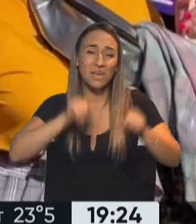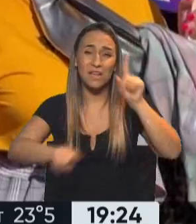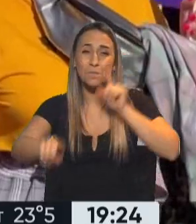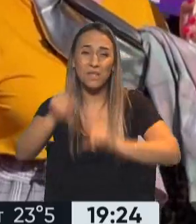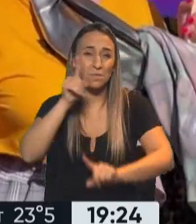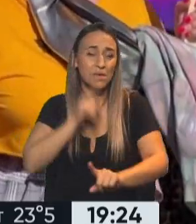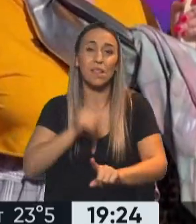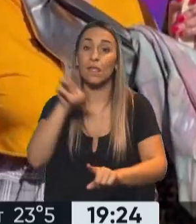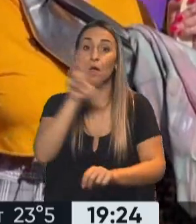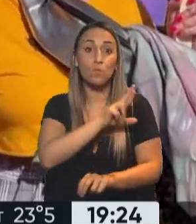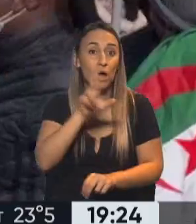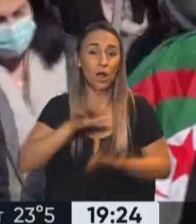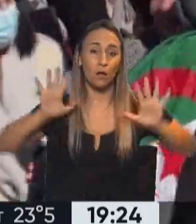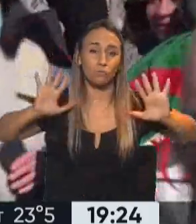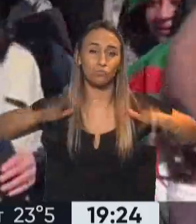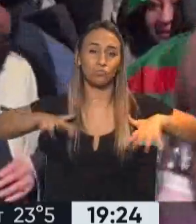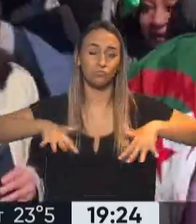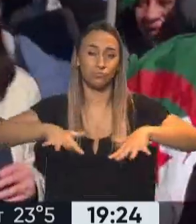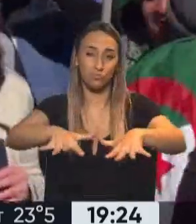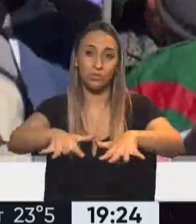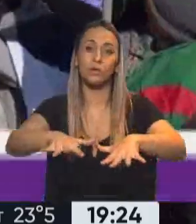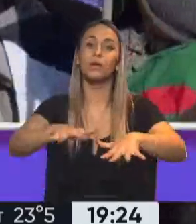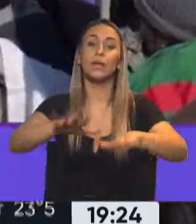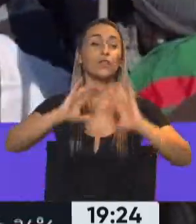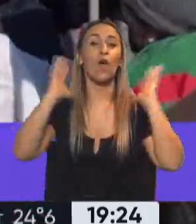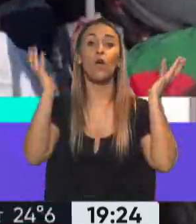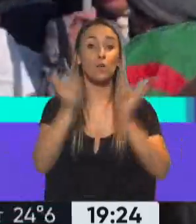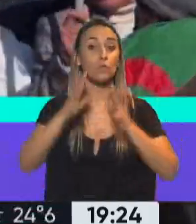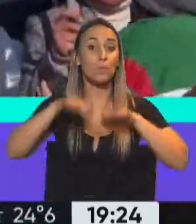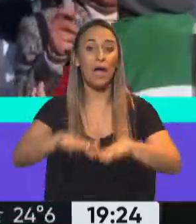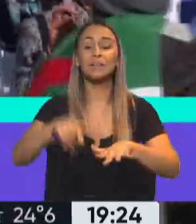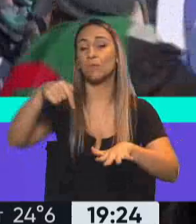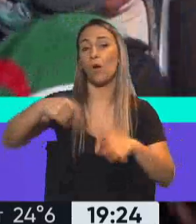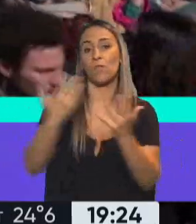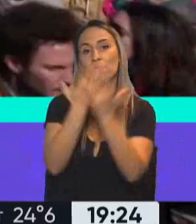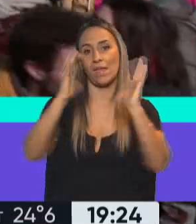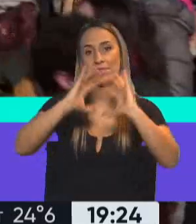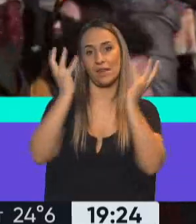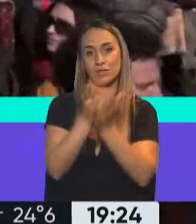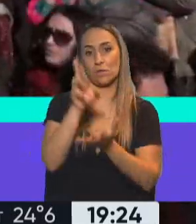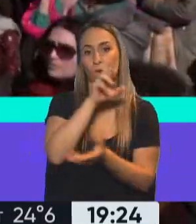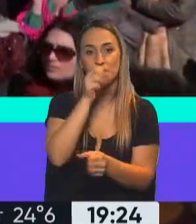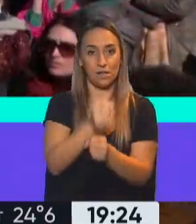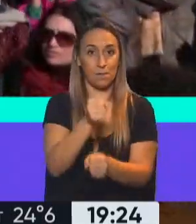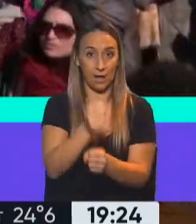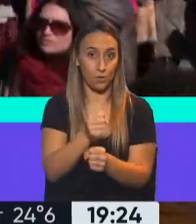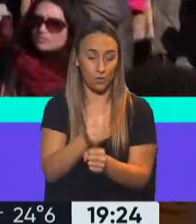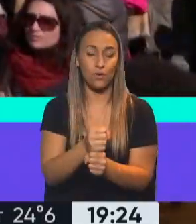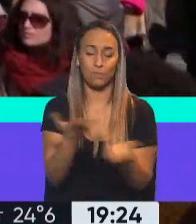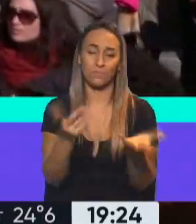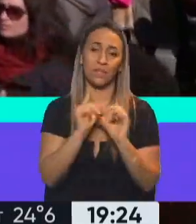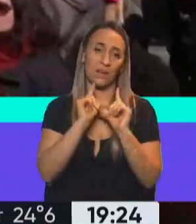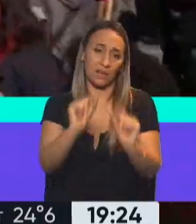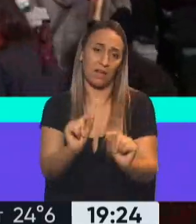e identidades feminizadas marcharon hoy en todo el mundo por el Día Internacional de la Mujer Trabajadora, en reclamo por